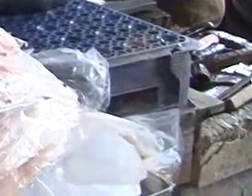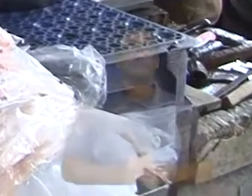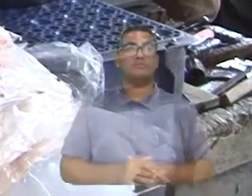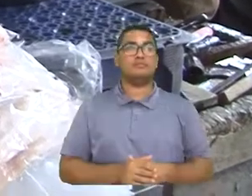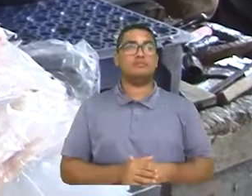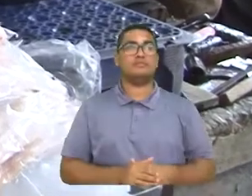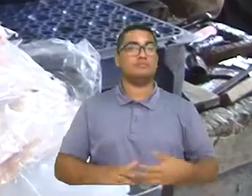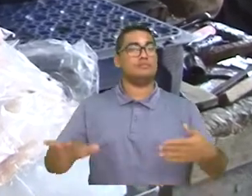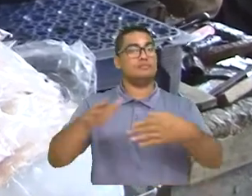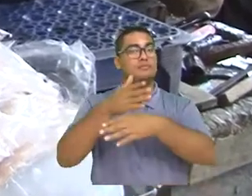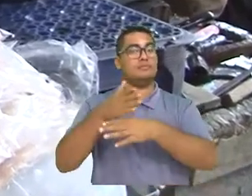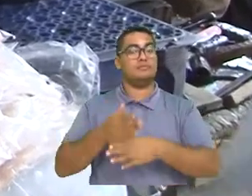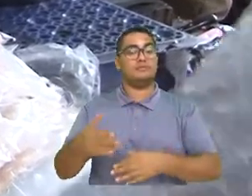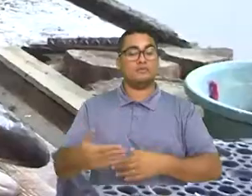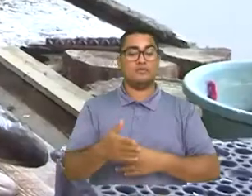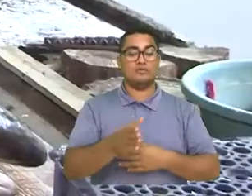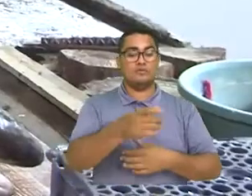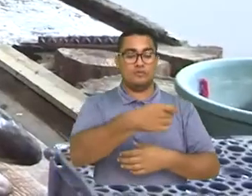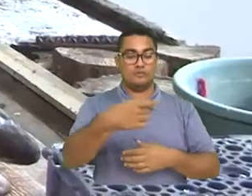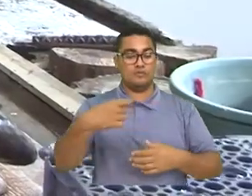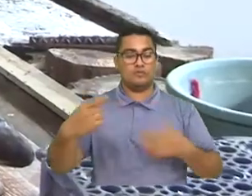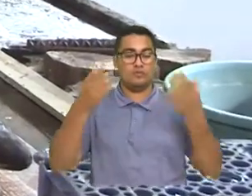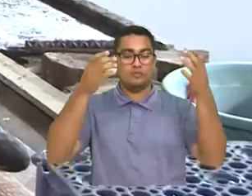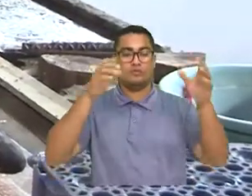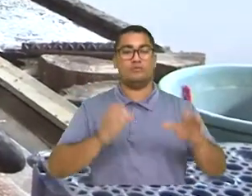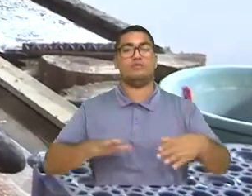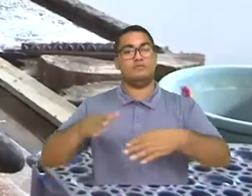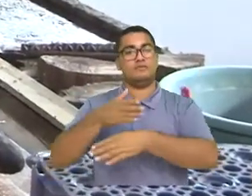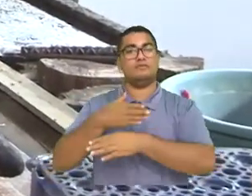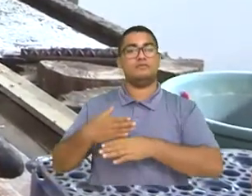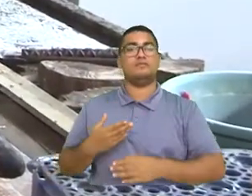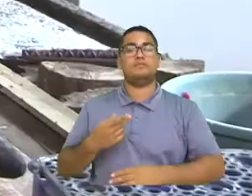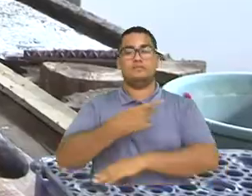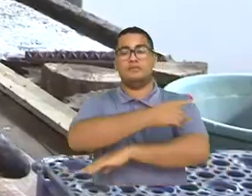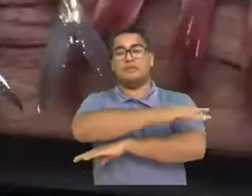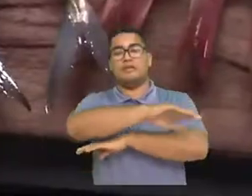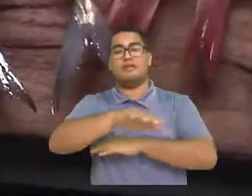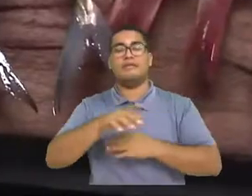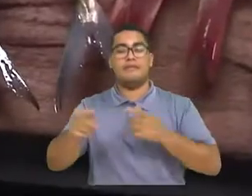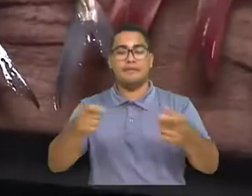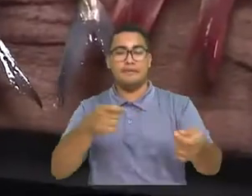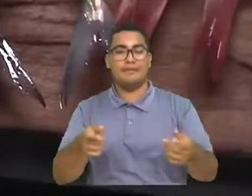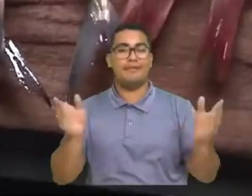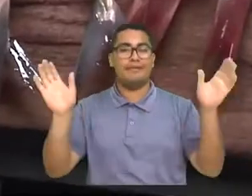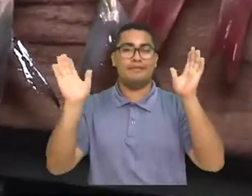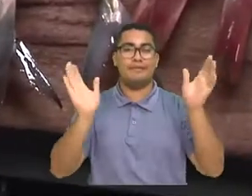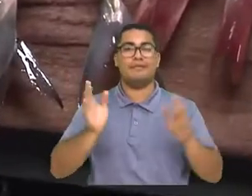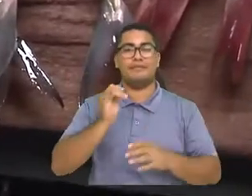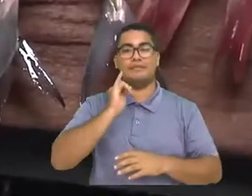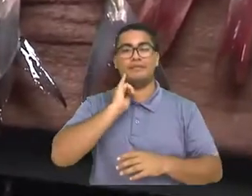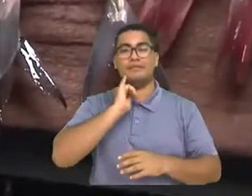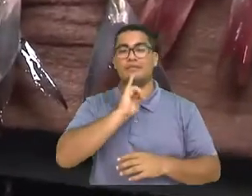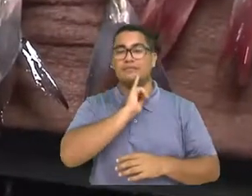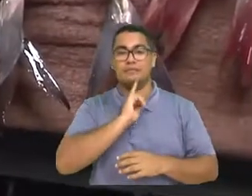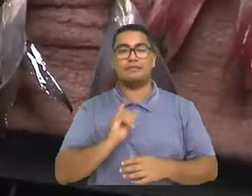Mariscos frescos traídos desde municipios pesqueros del Pacífico son ofrecidos por comerciantes del mercado Israel